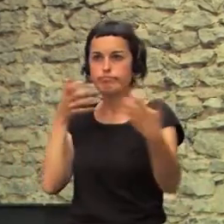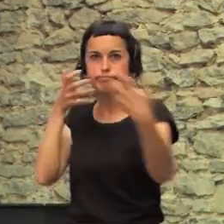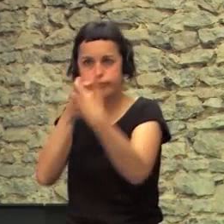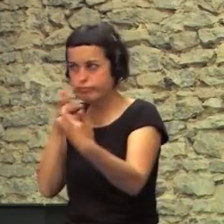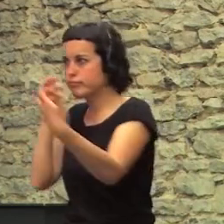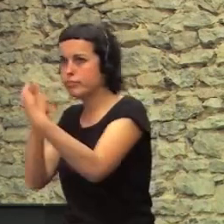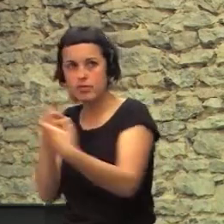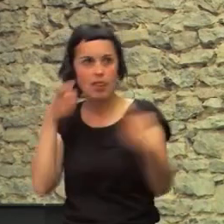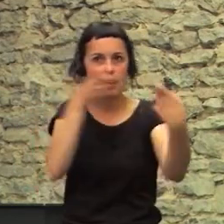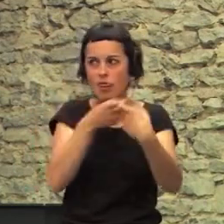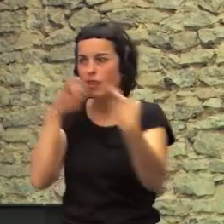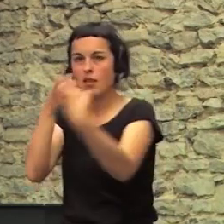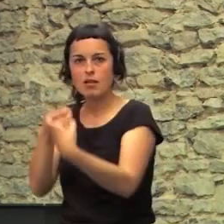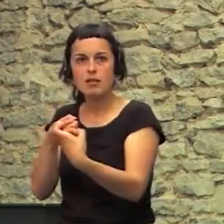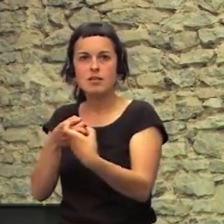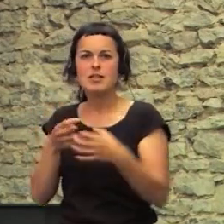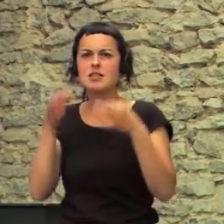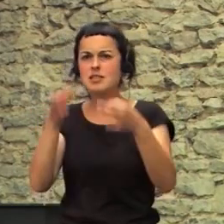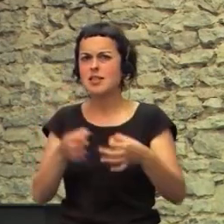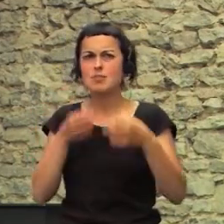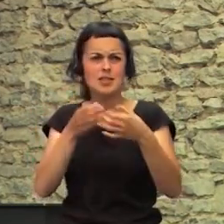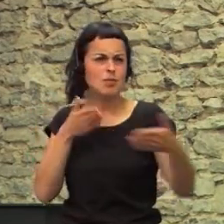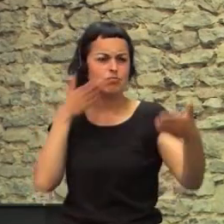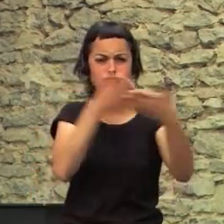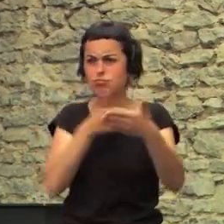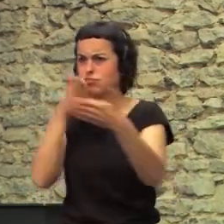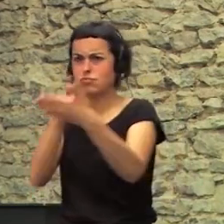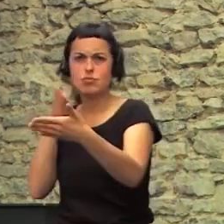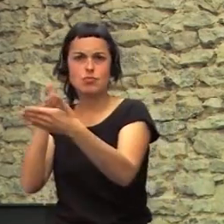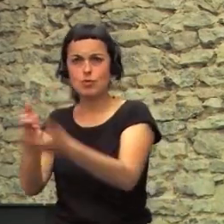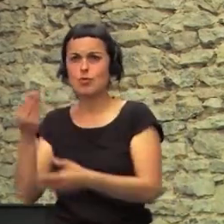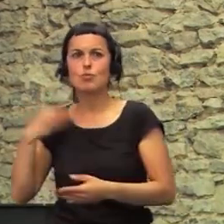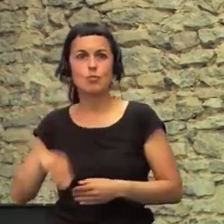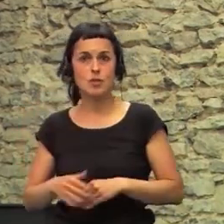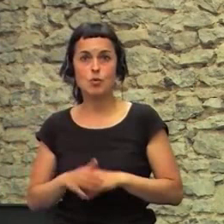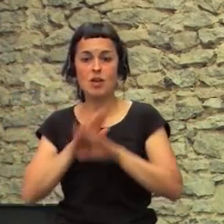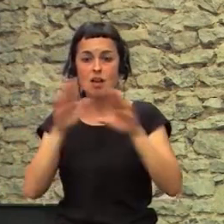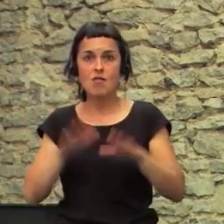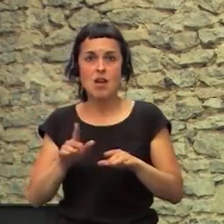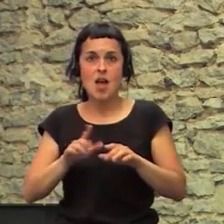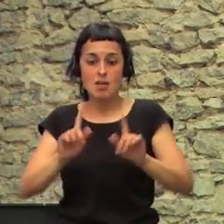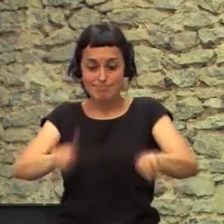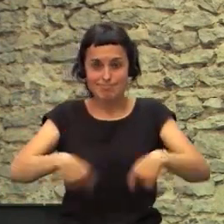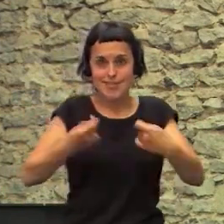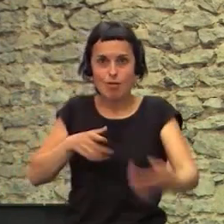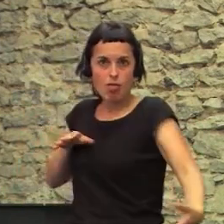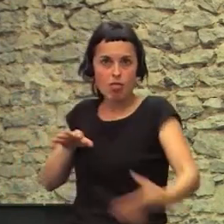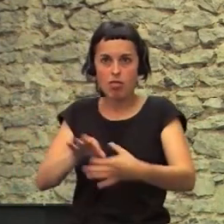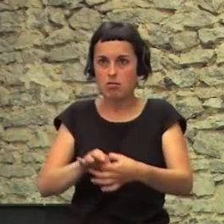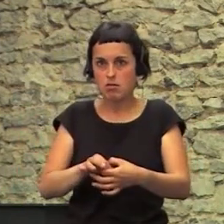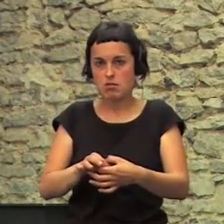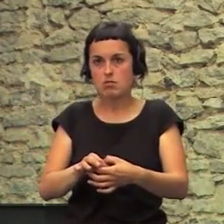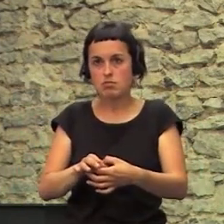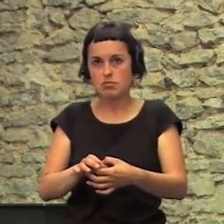siempre pues luchas y te encuentras con las mismas barreras de siempre, y es el determinismo biológico y un poco el